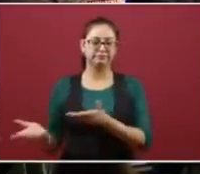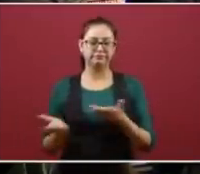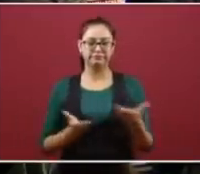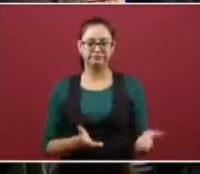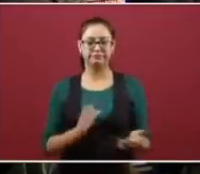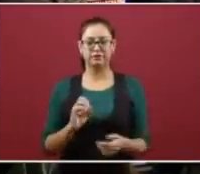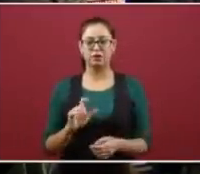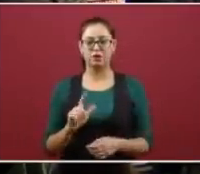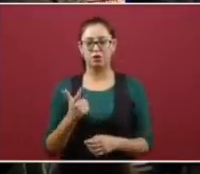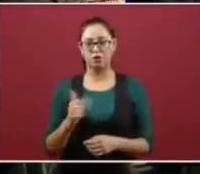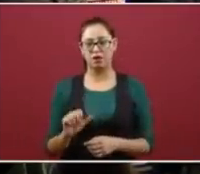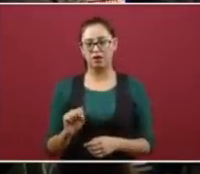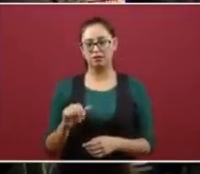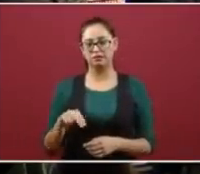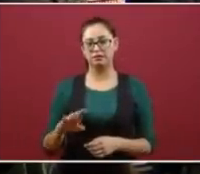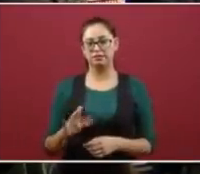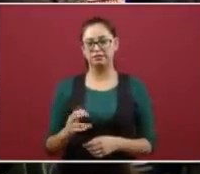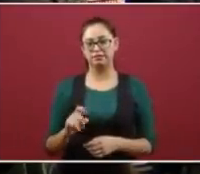sants